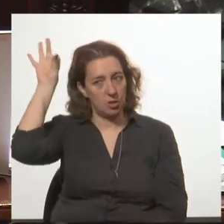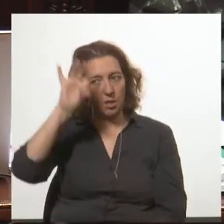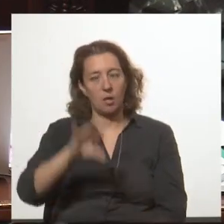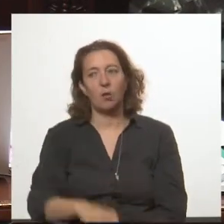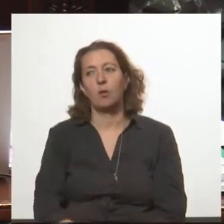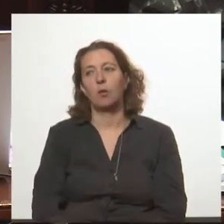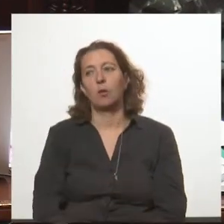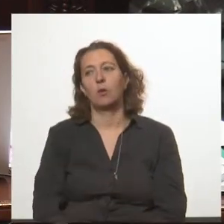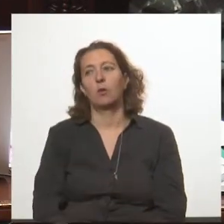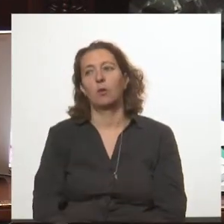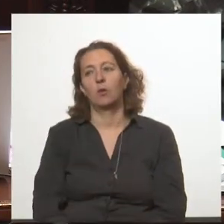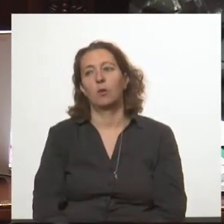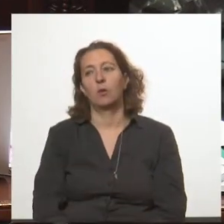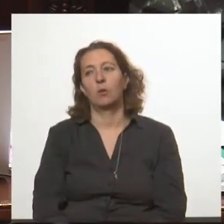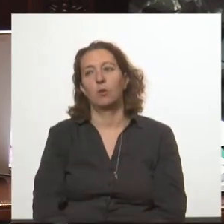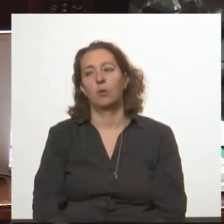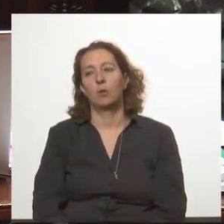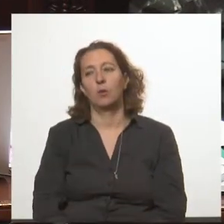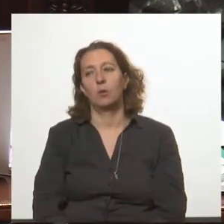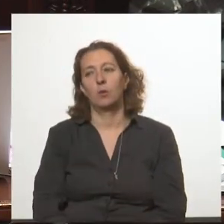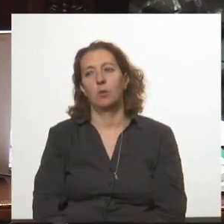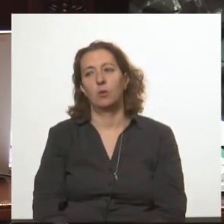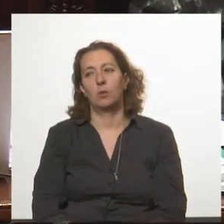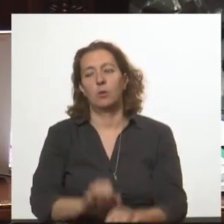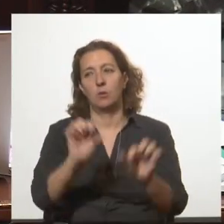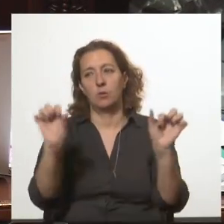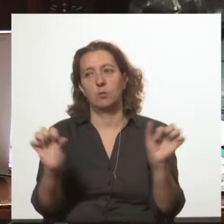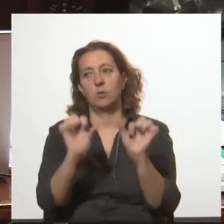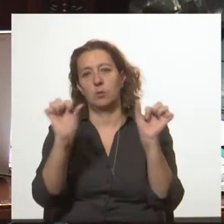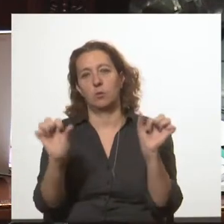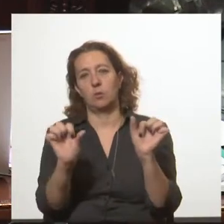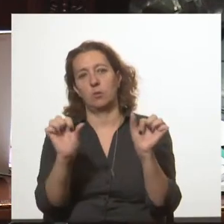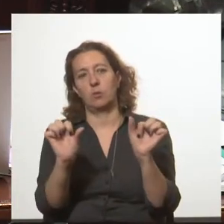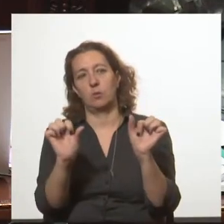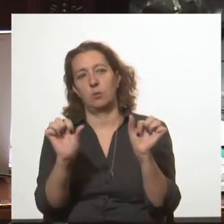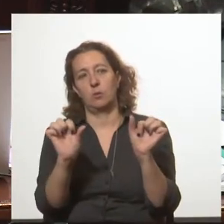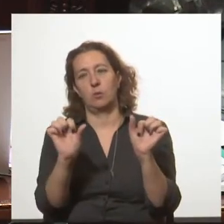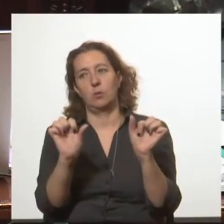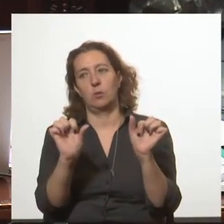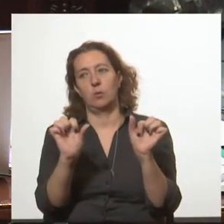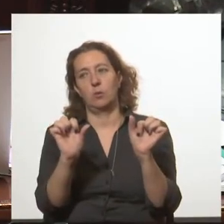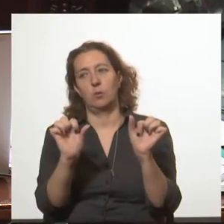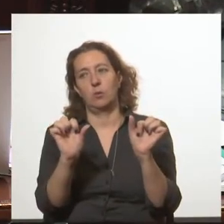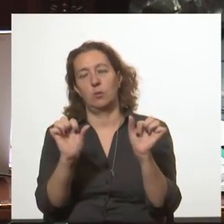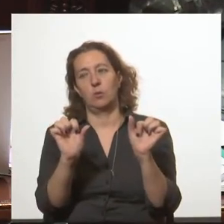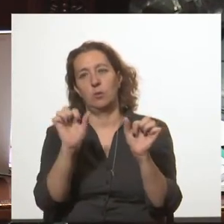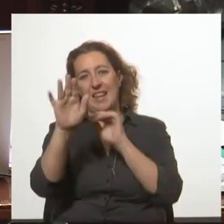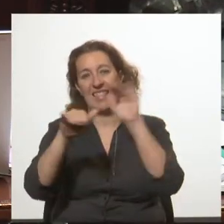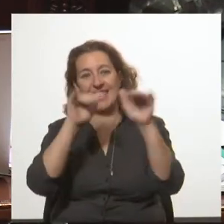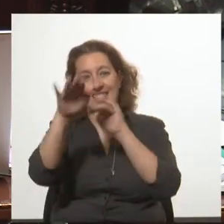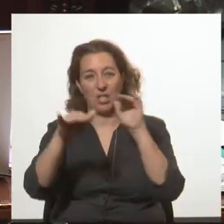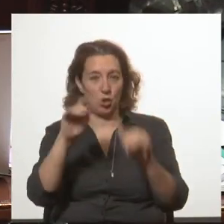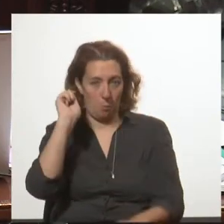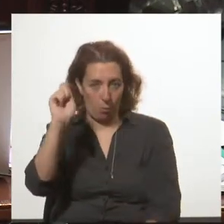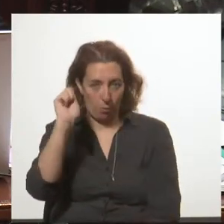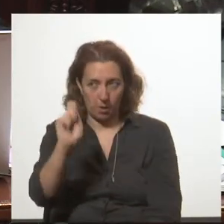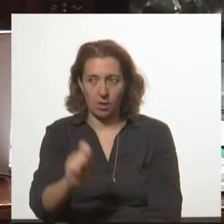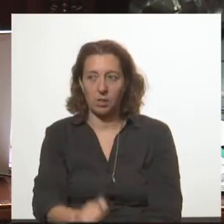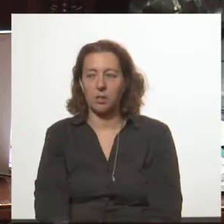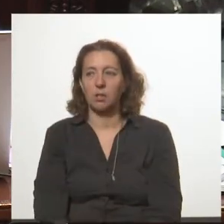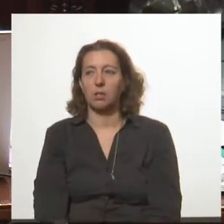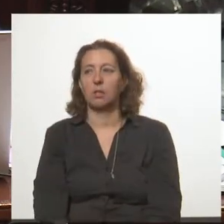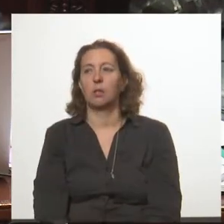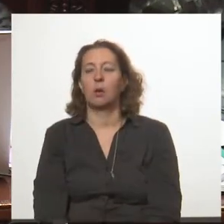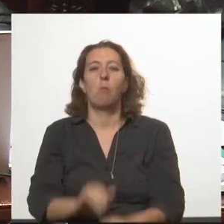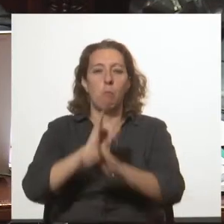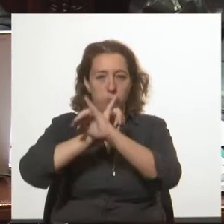posición se hizo naturalmente con una licitación pública con